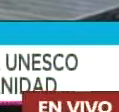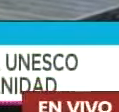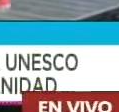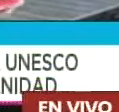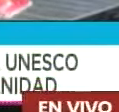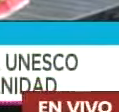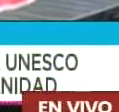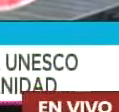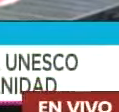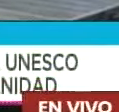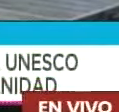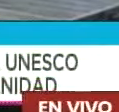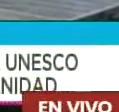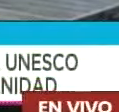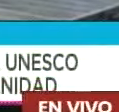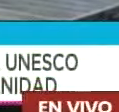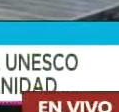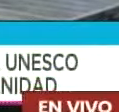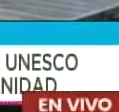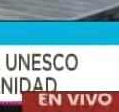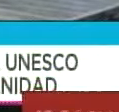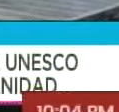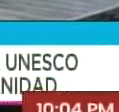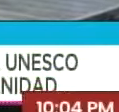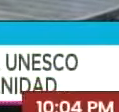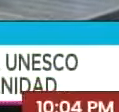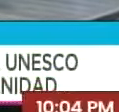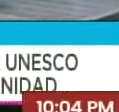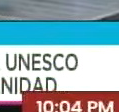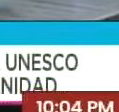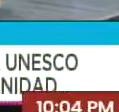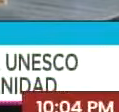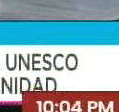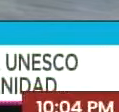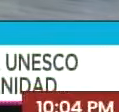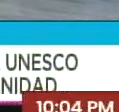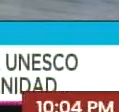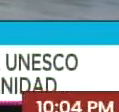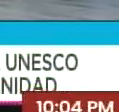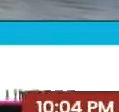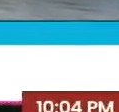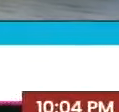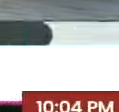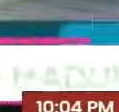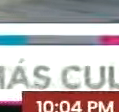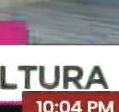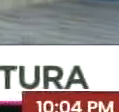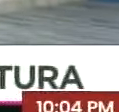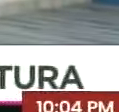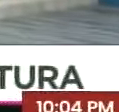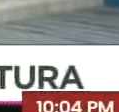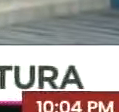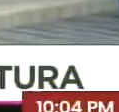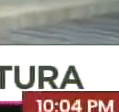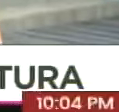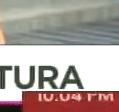baila, vale, le ponen al baile. Ah, vengan para acá, vengan para acá. Mira, le ponen,